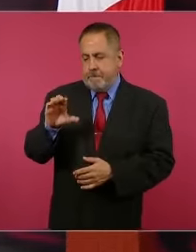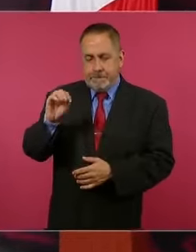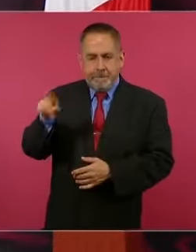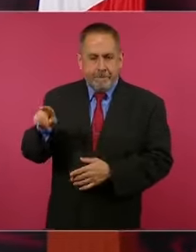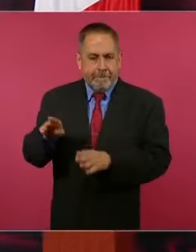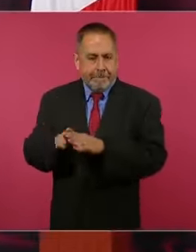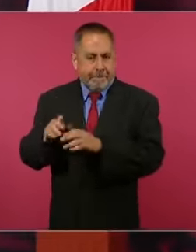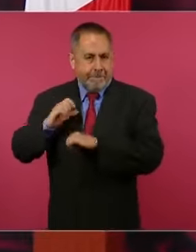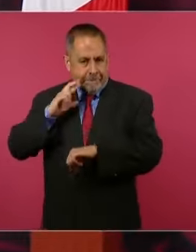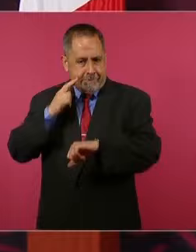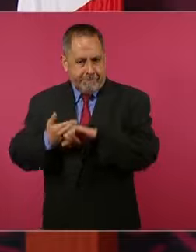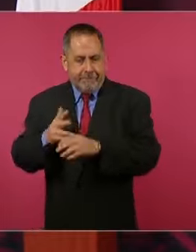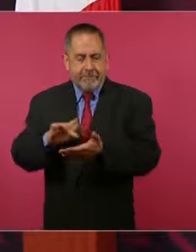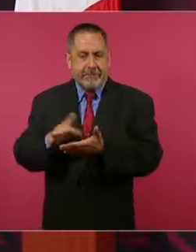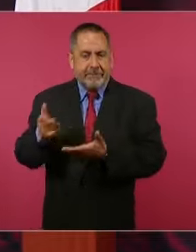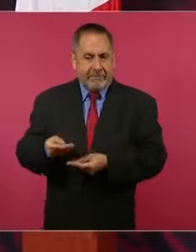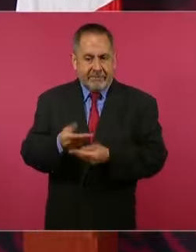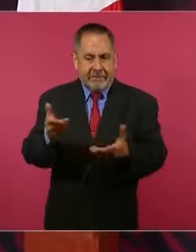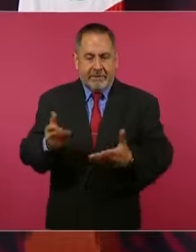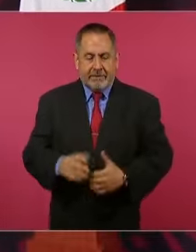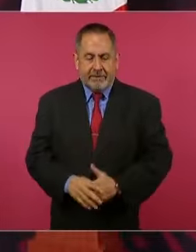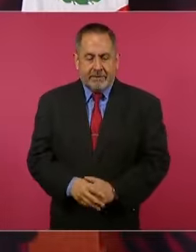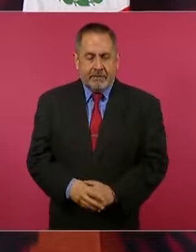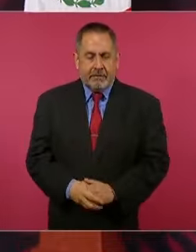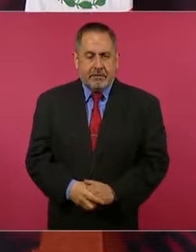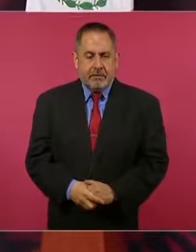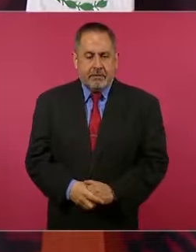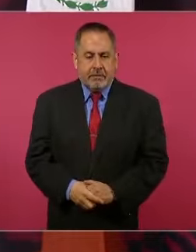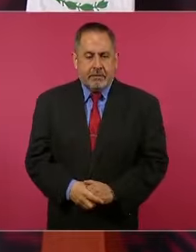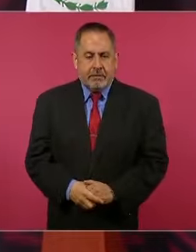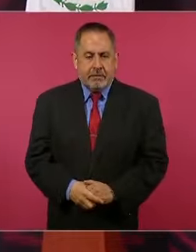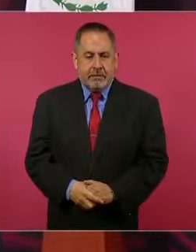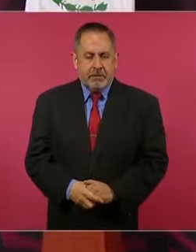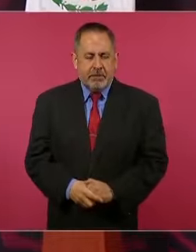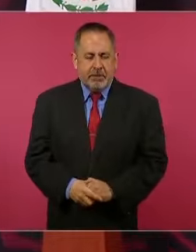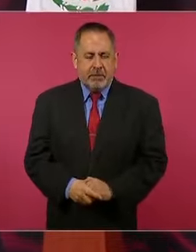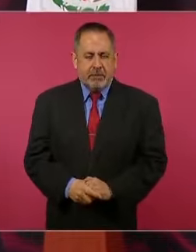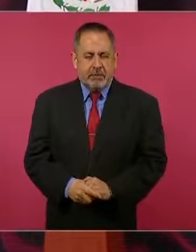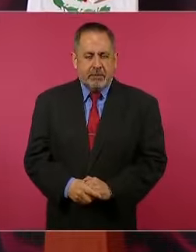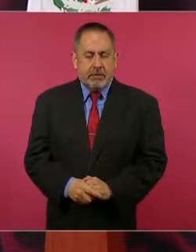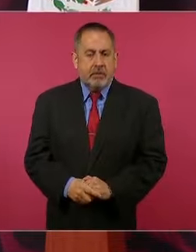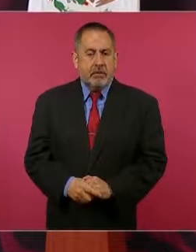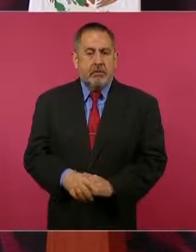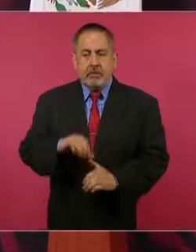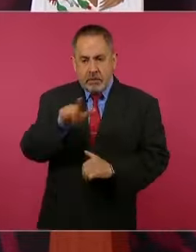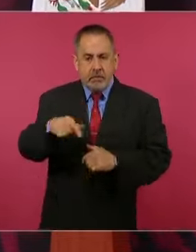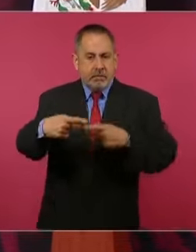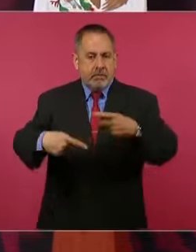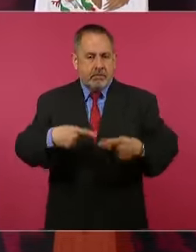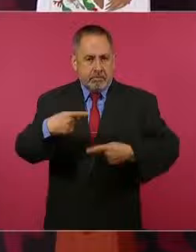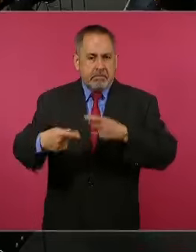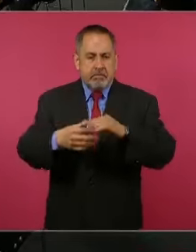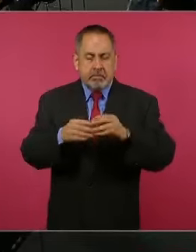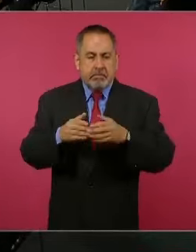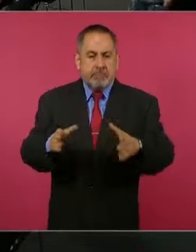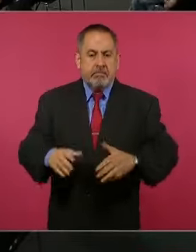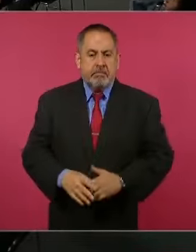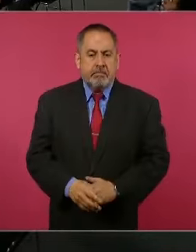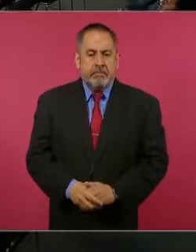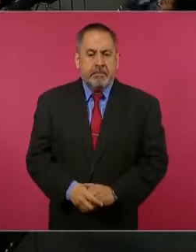va a informarnos y luego abrimos para preguntas y respuestas